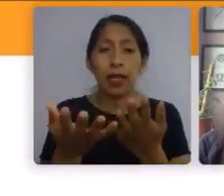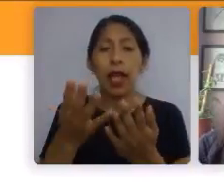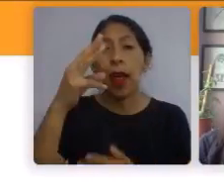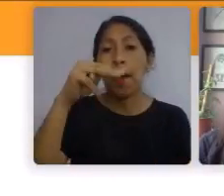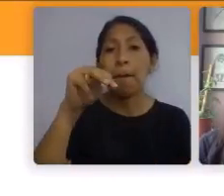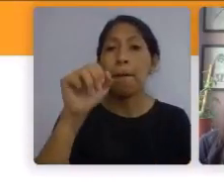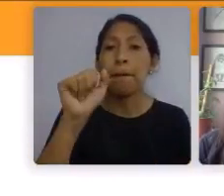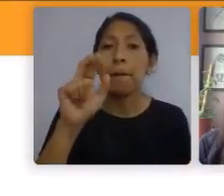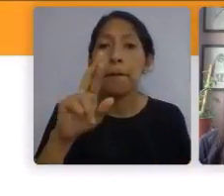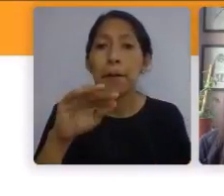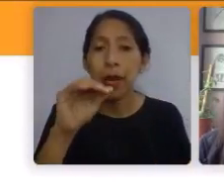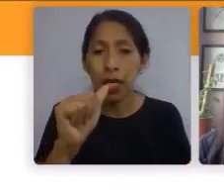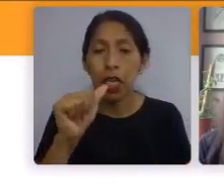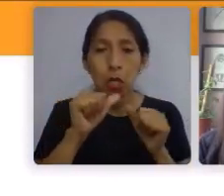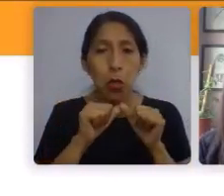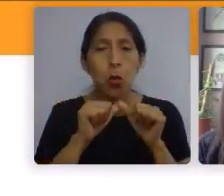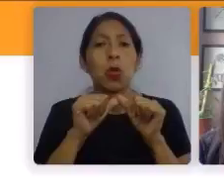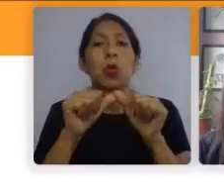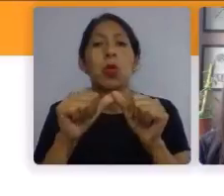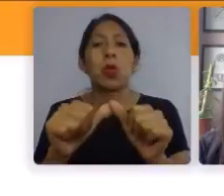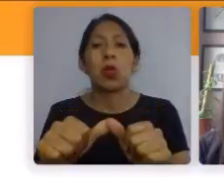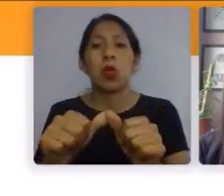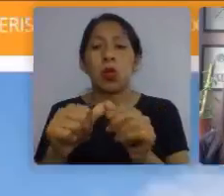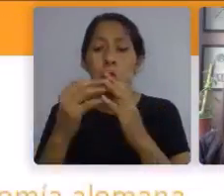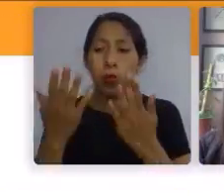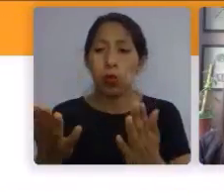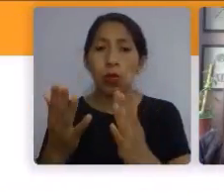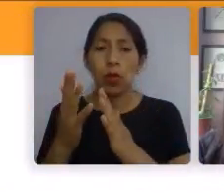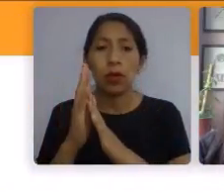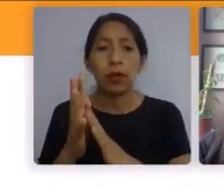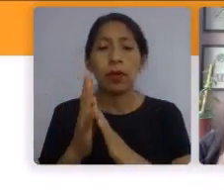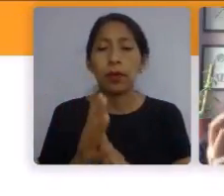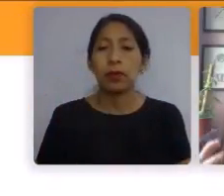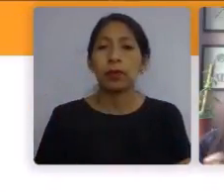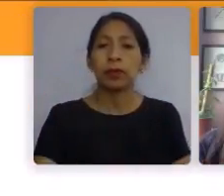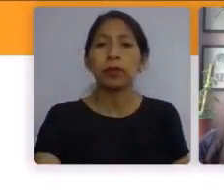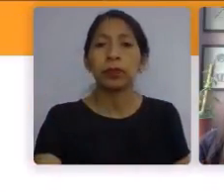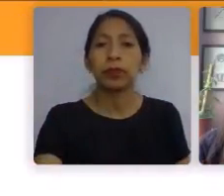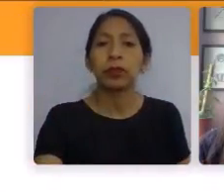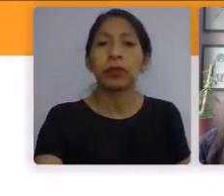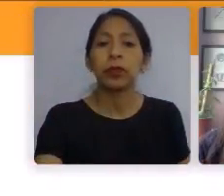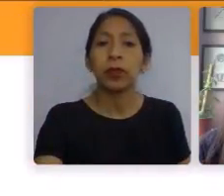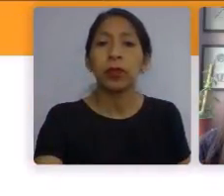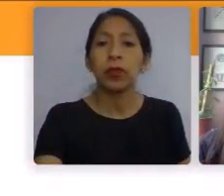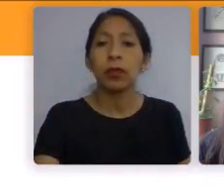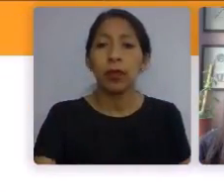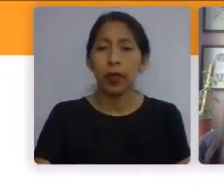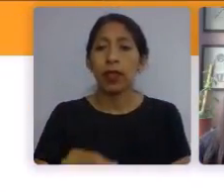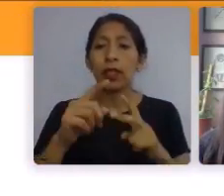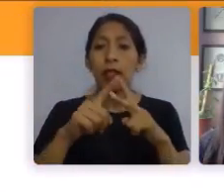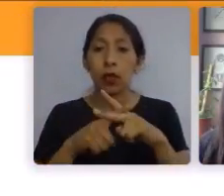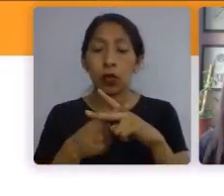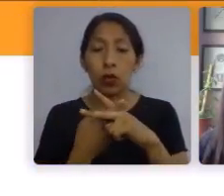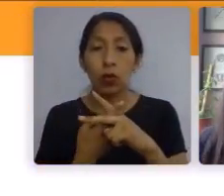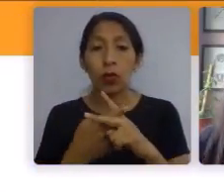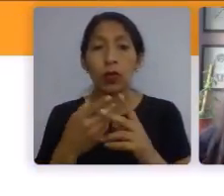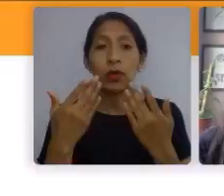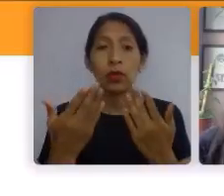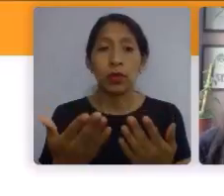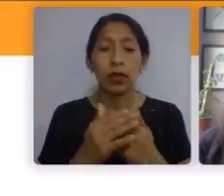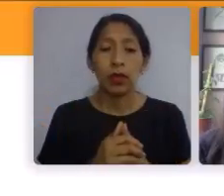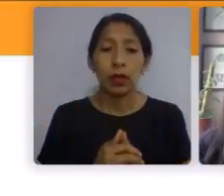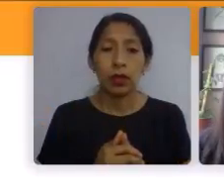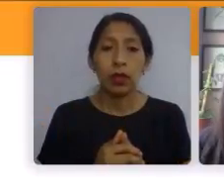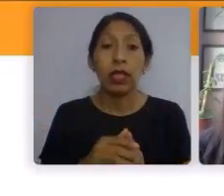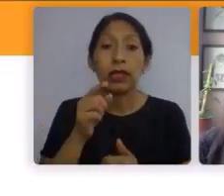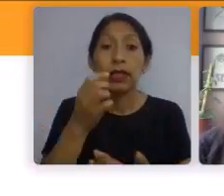Isabel y continúe con el bloque de negociación. Entonces, comencemos un poco hablando del tema económico, que es importante. Si